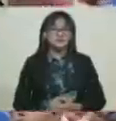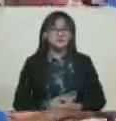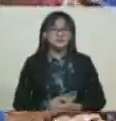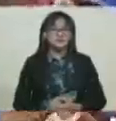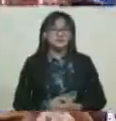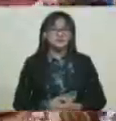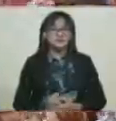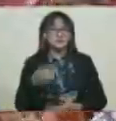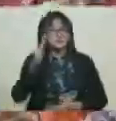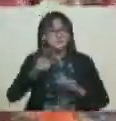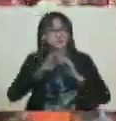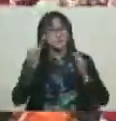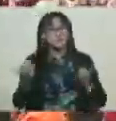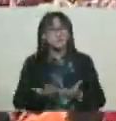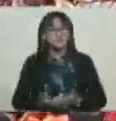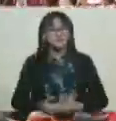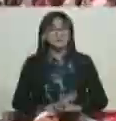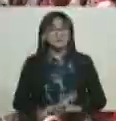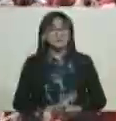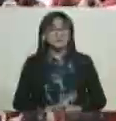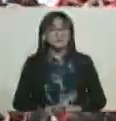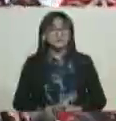pero cfi el mundo